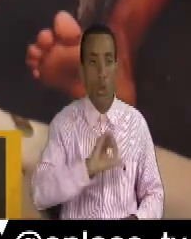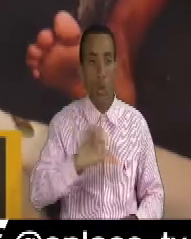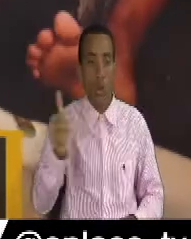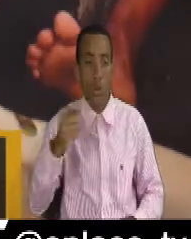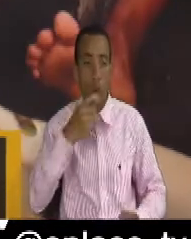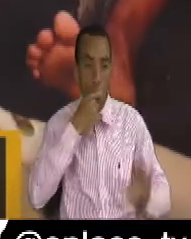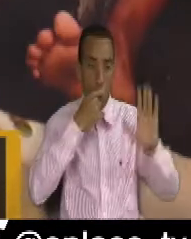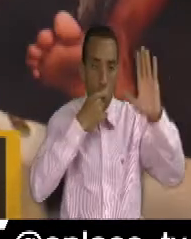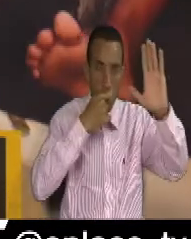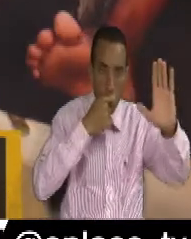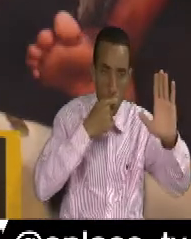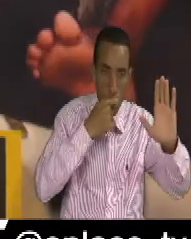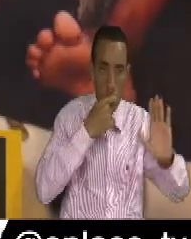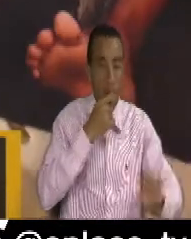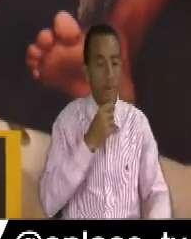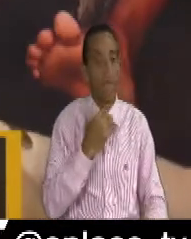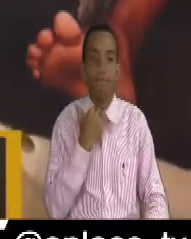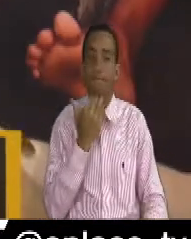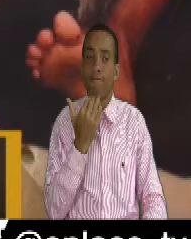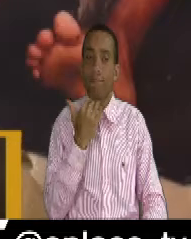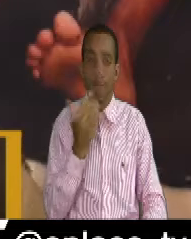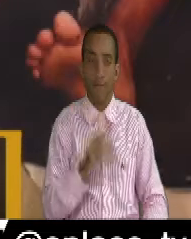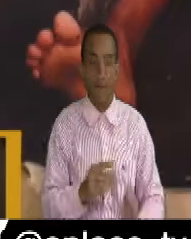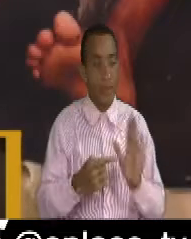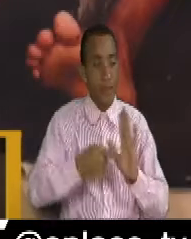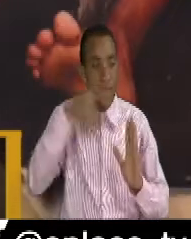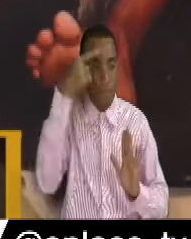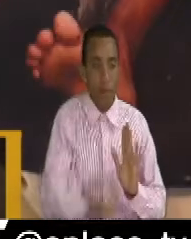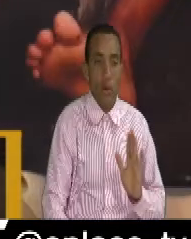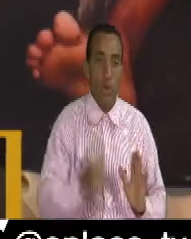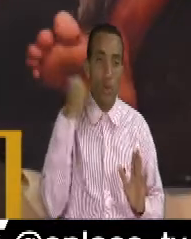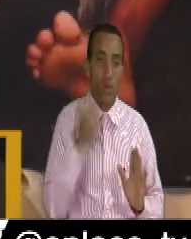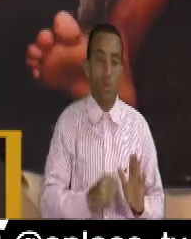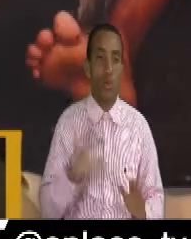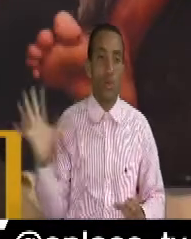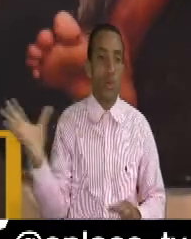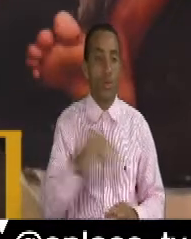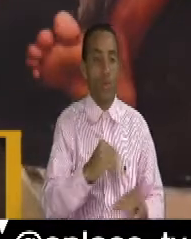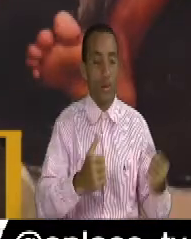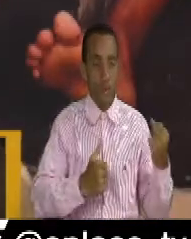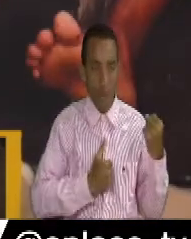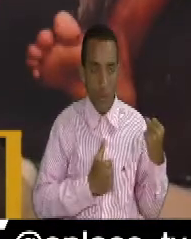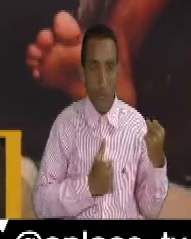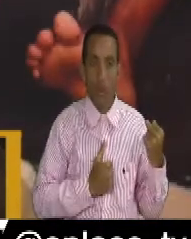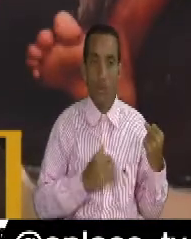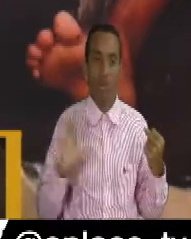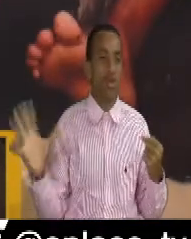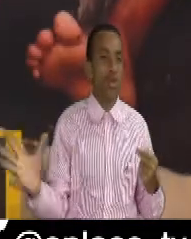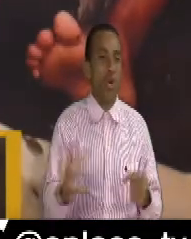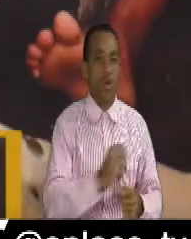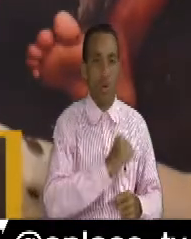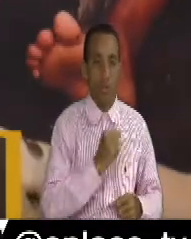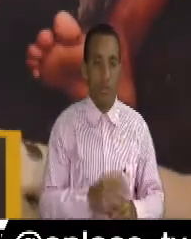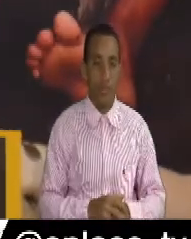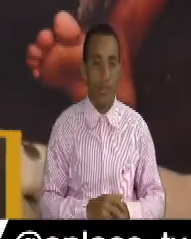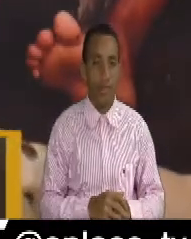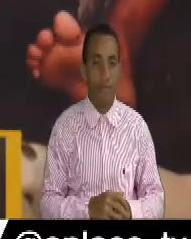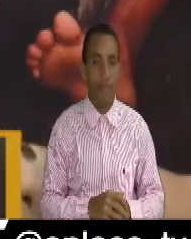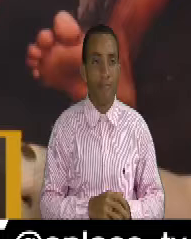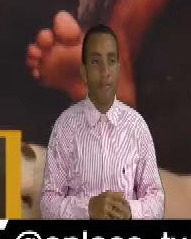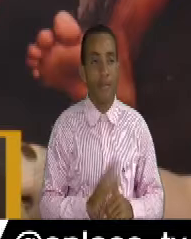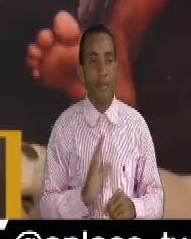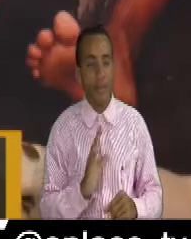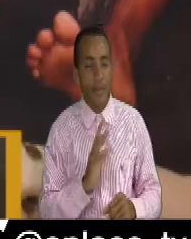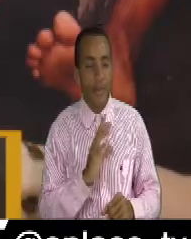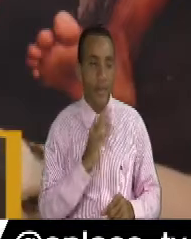tránsito, pues es muy marcado abuso de autoridad por parte de todas las fuerzas militares, entonces todavía no tenemos como una hipótesis de